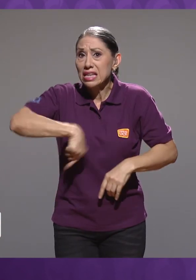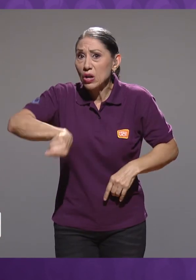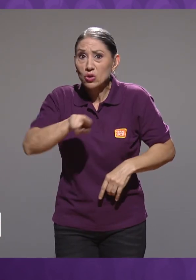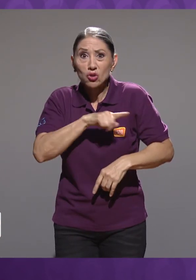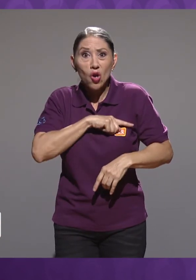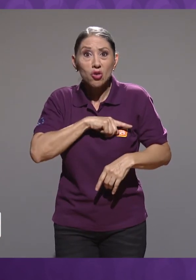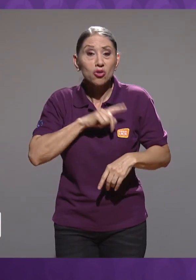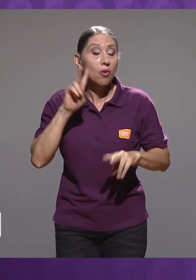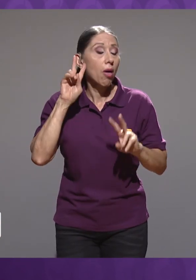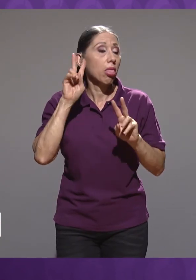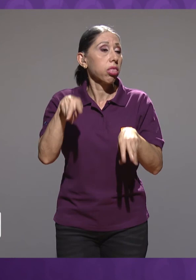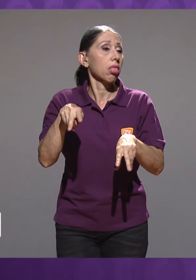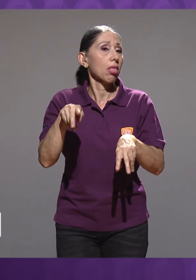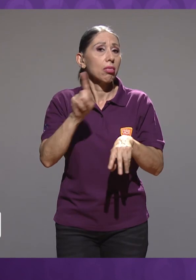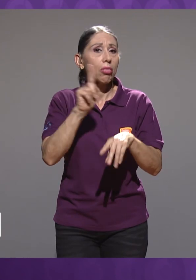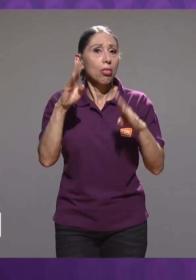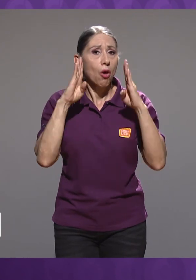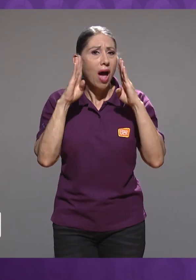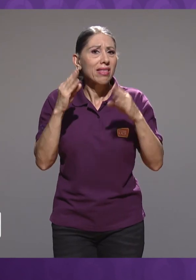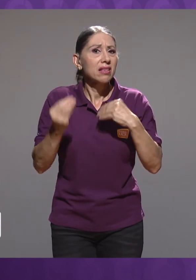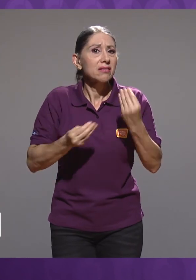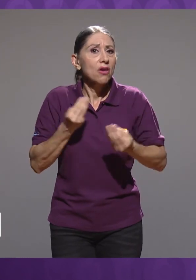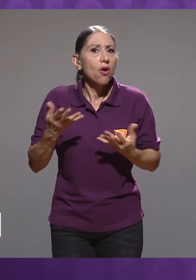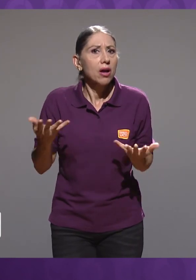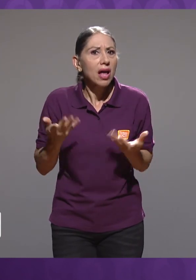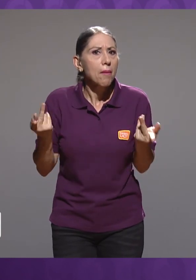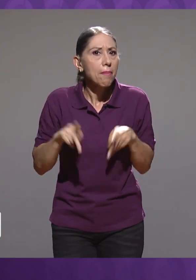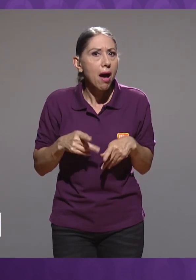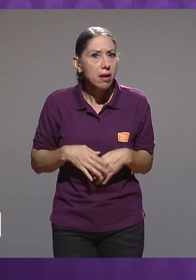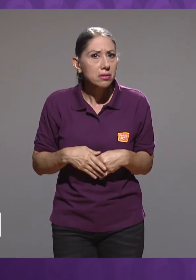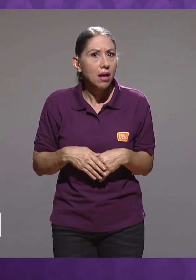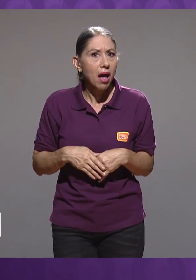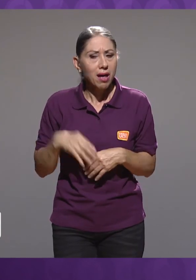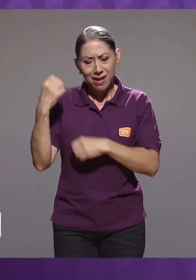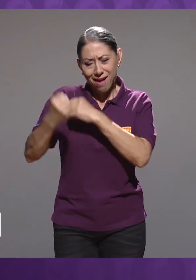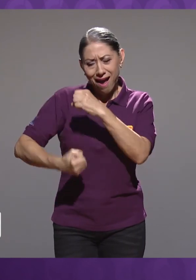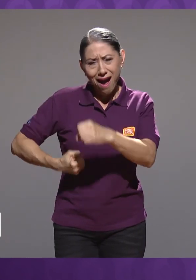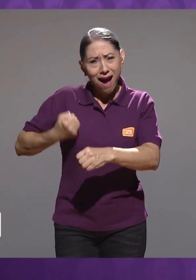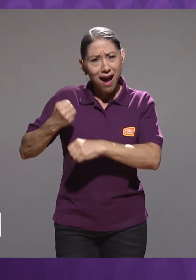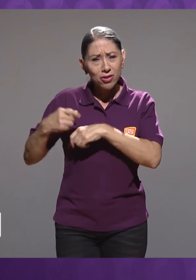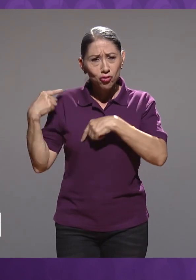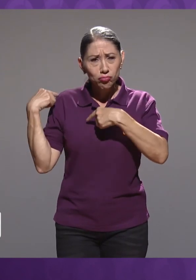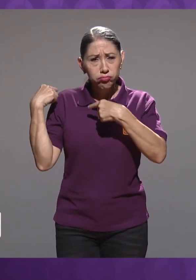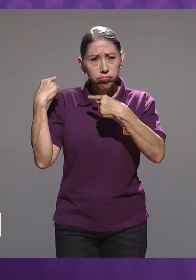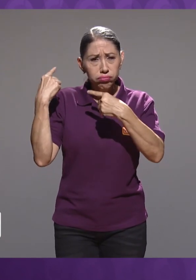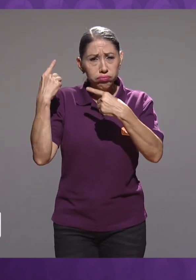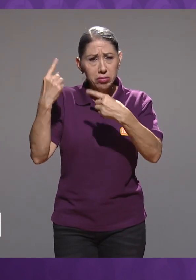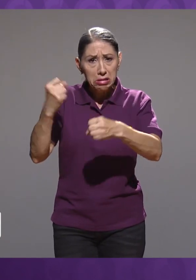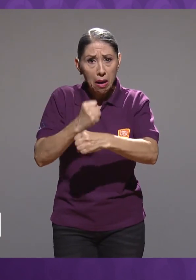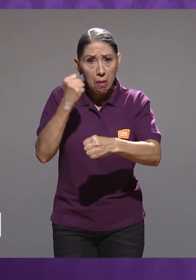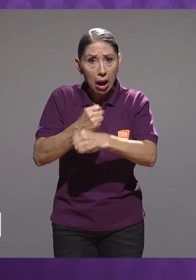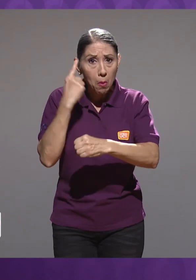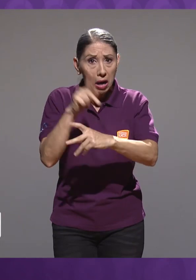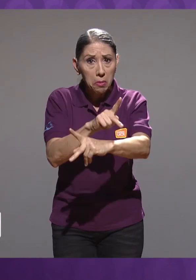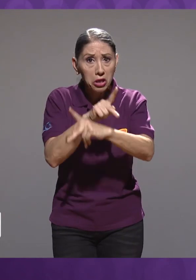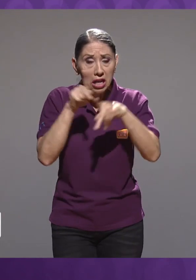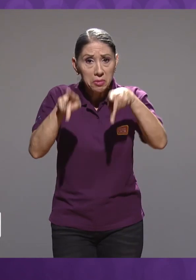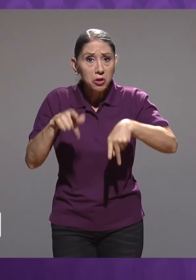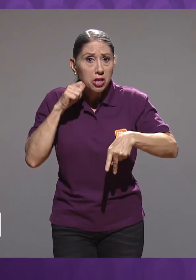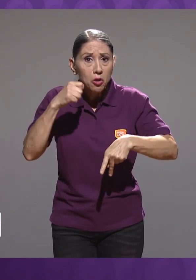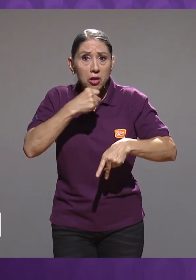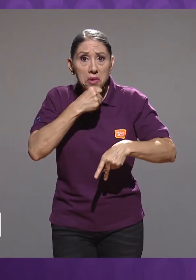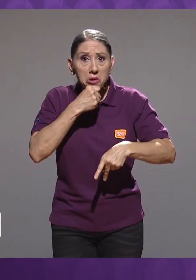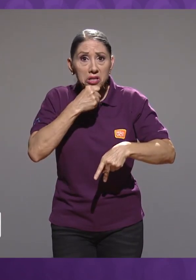que, si no pone atención a este problema, todo eso que hemos hecho en años atrás para proteger a las personas